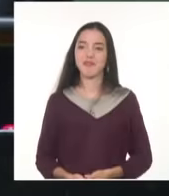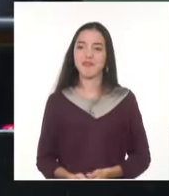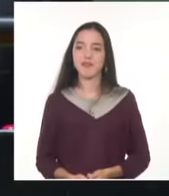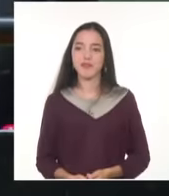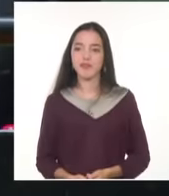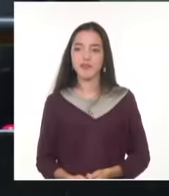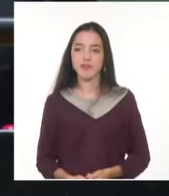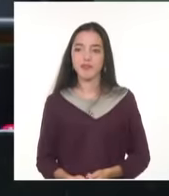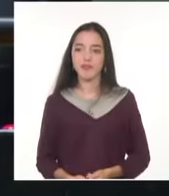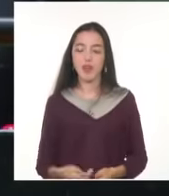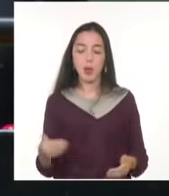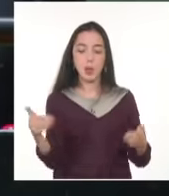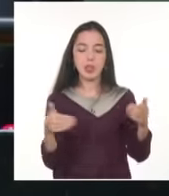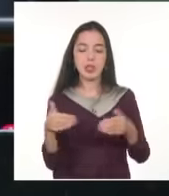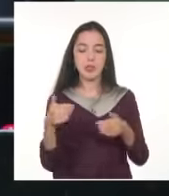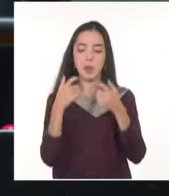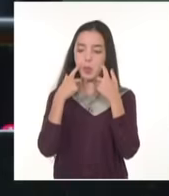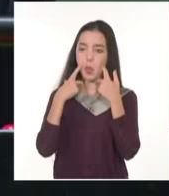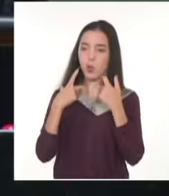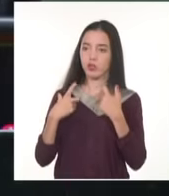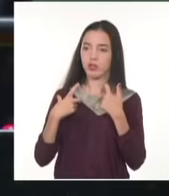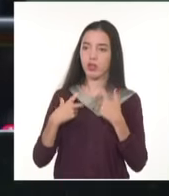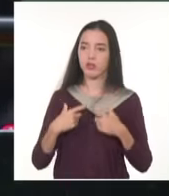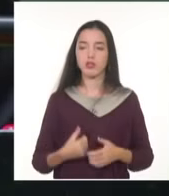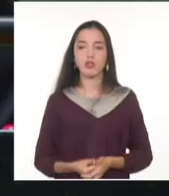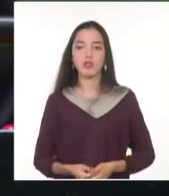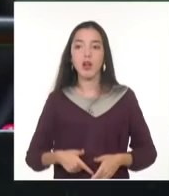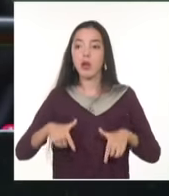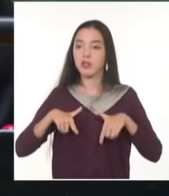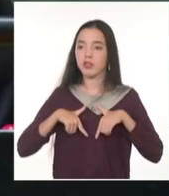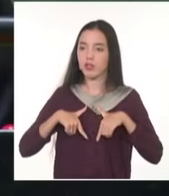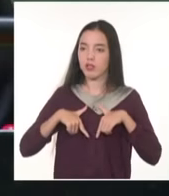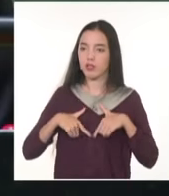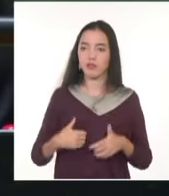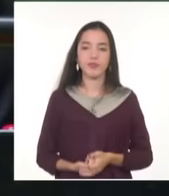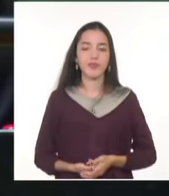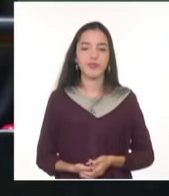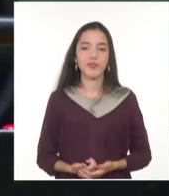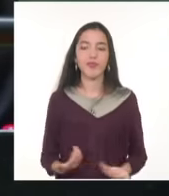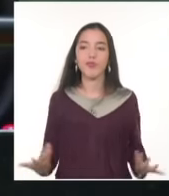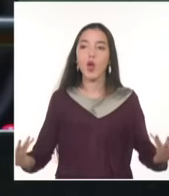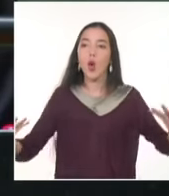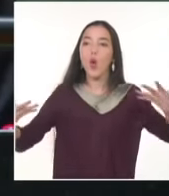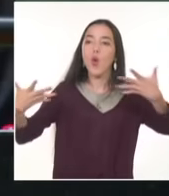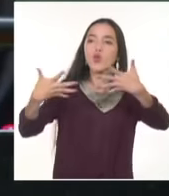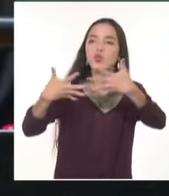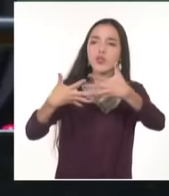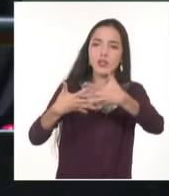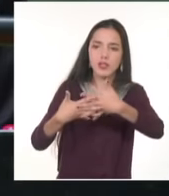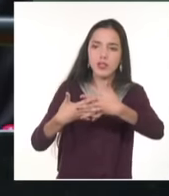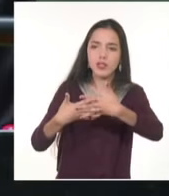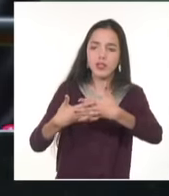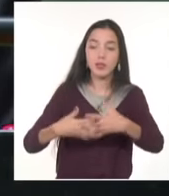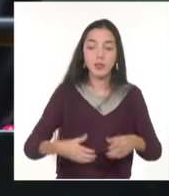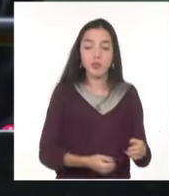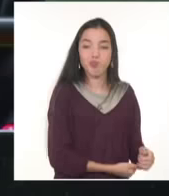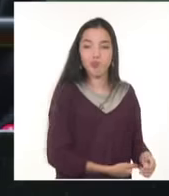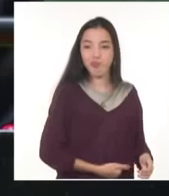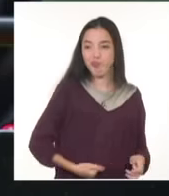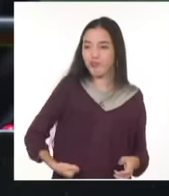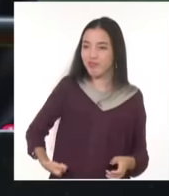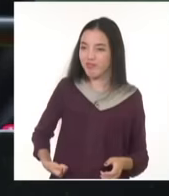cancilleres, delegados, juntemos nuestras fuerzas para lograr la efectividad de las